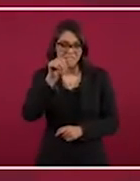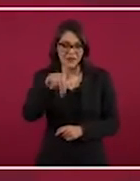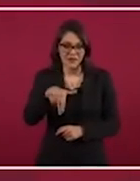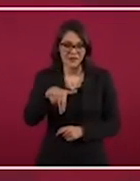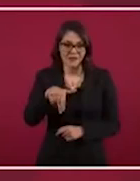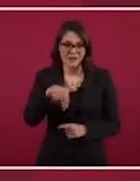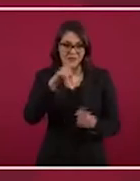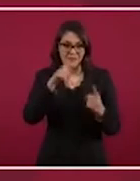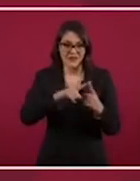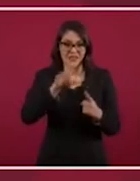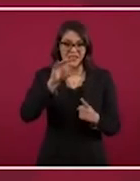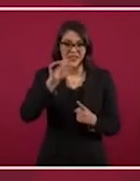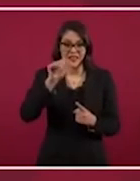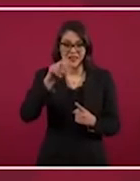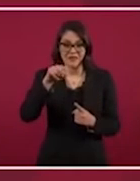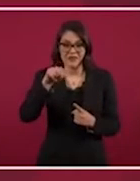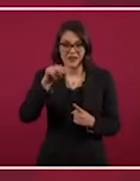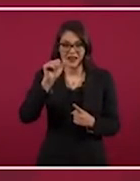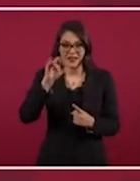Carmen del gobierno del PRI,